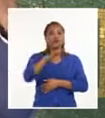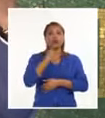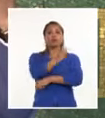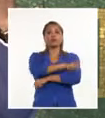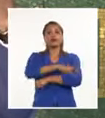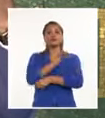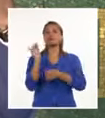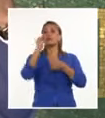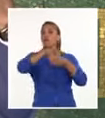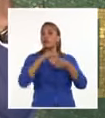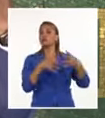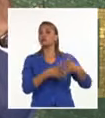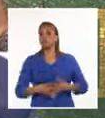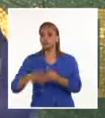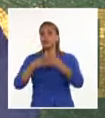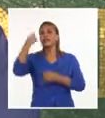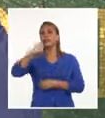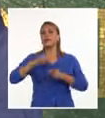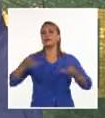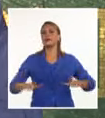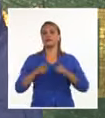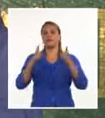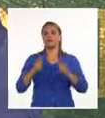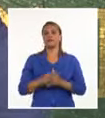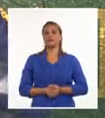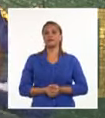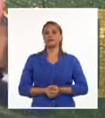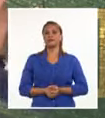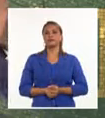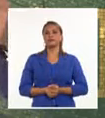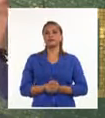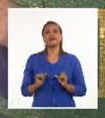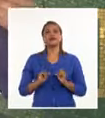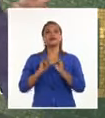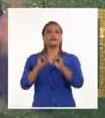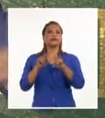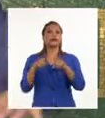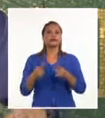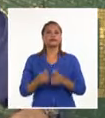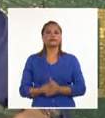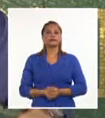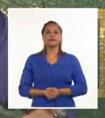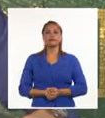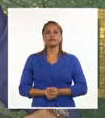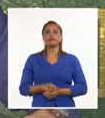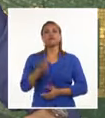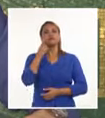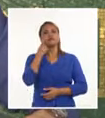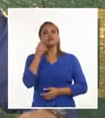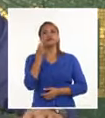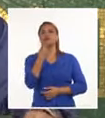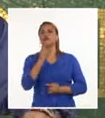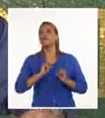incluidos los Estados Unidos, debe cumplir. Y el anuncio vimos dos